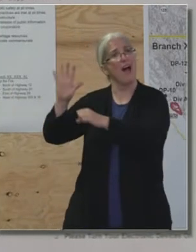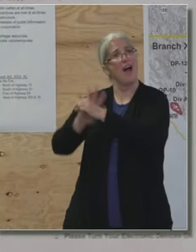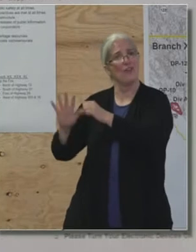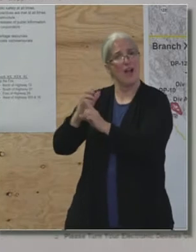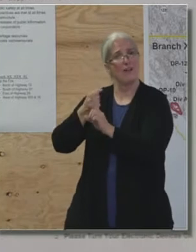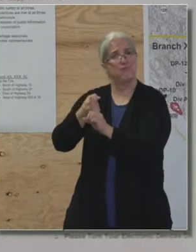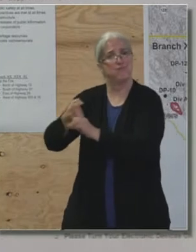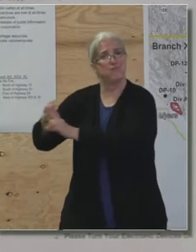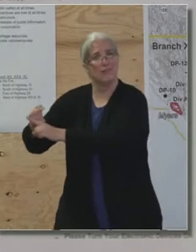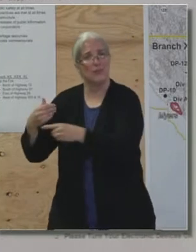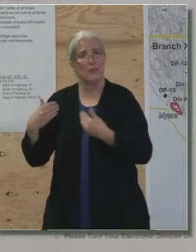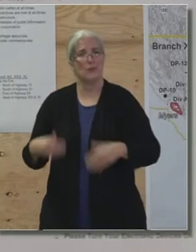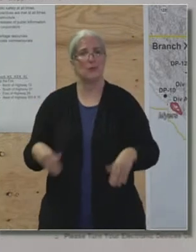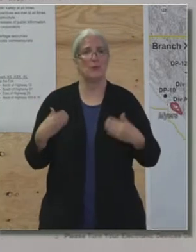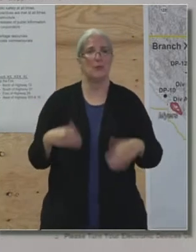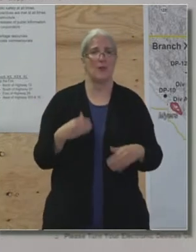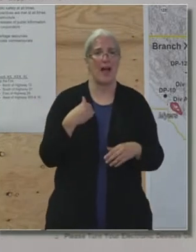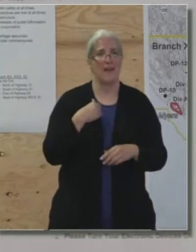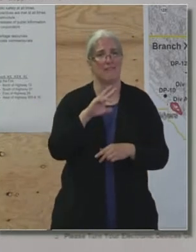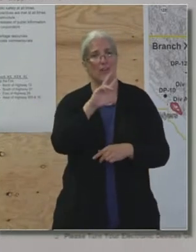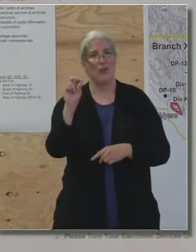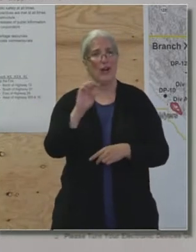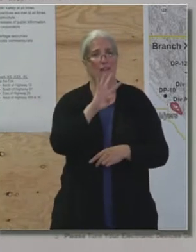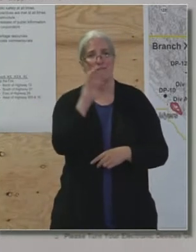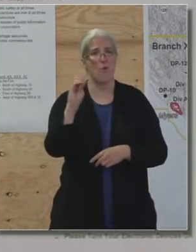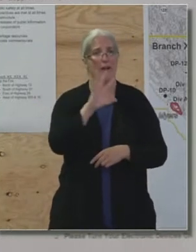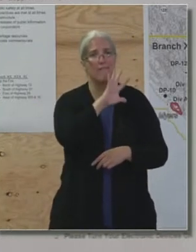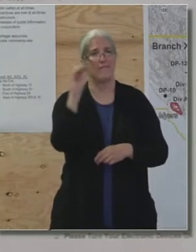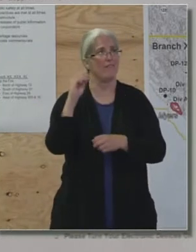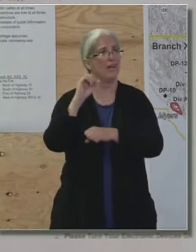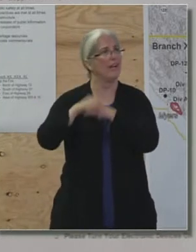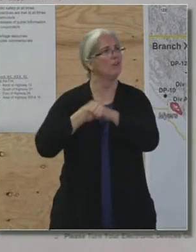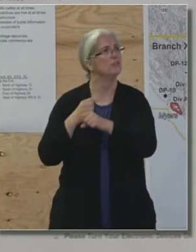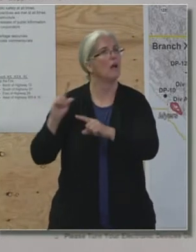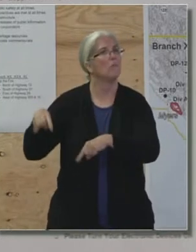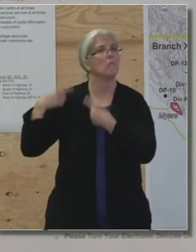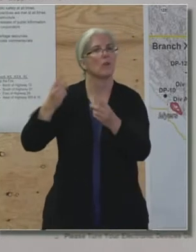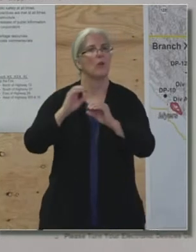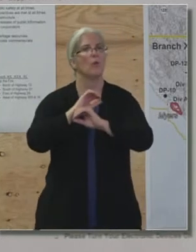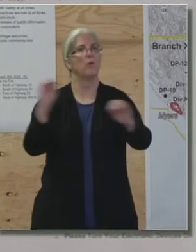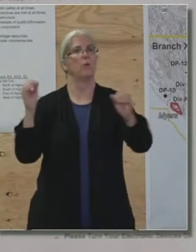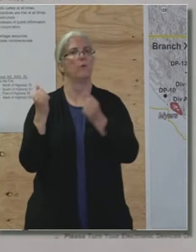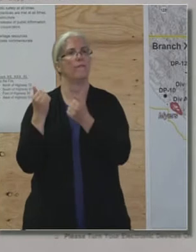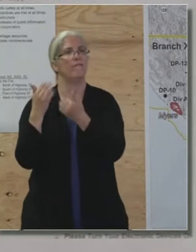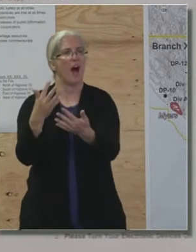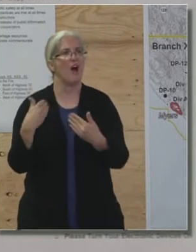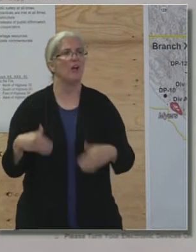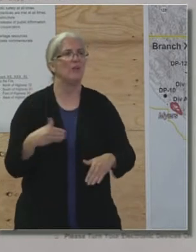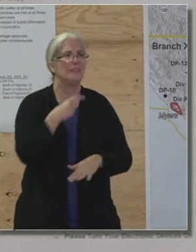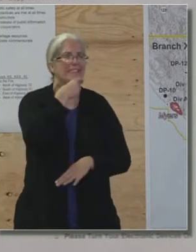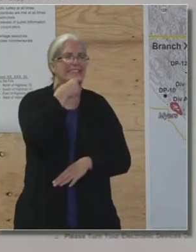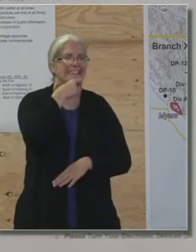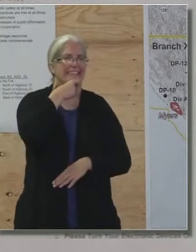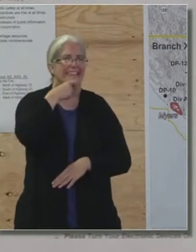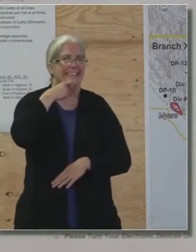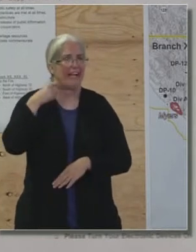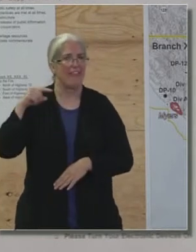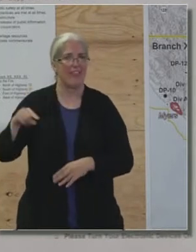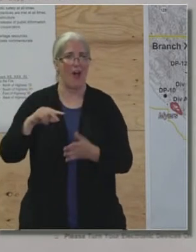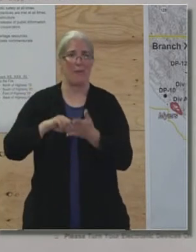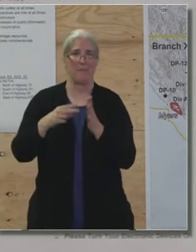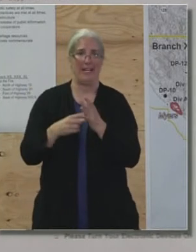incendios en décadas hay muchísimo combustible y condiciones muy secas y los vientos seguirán cortando